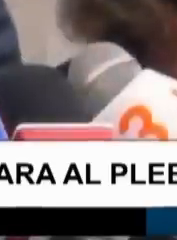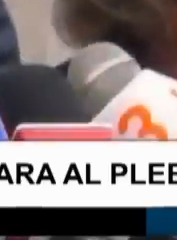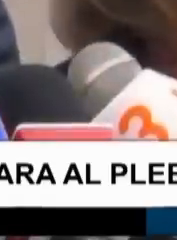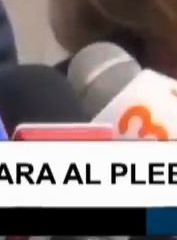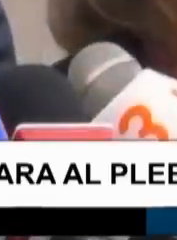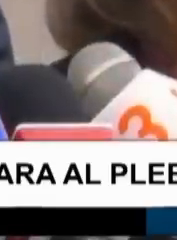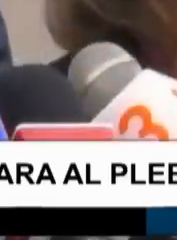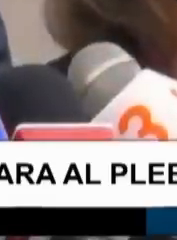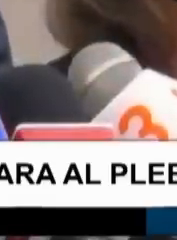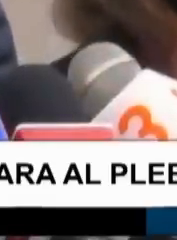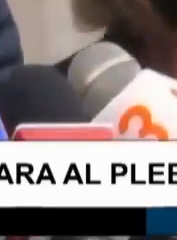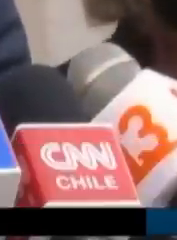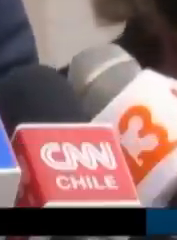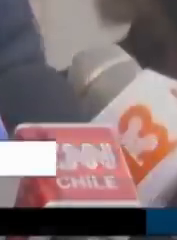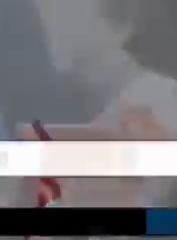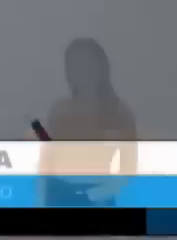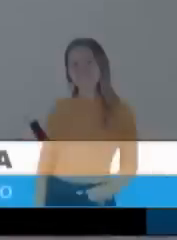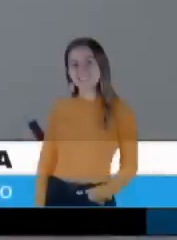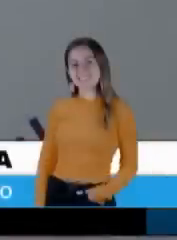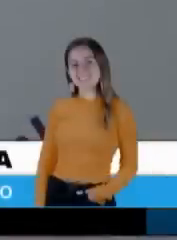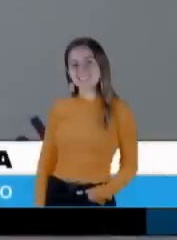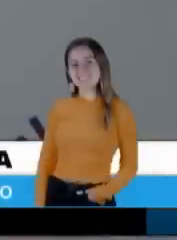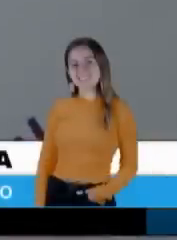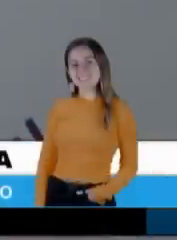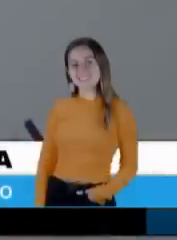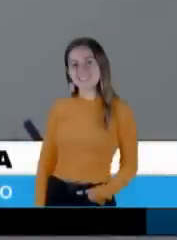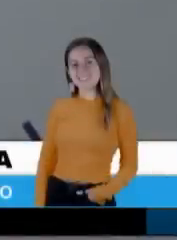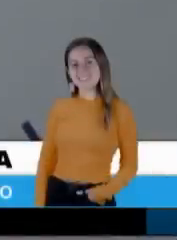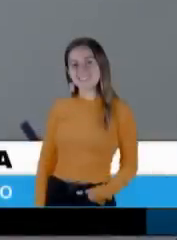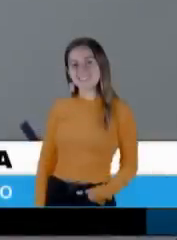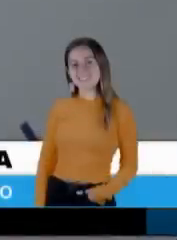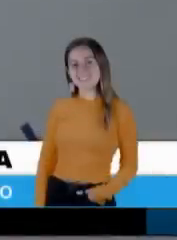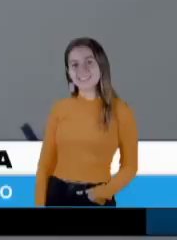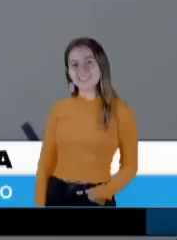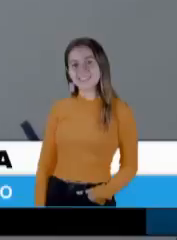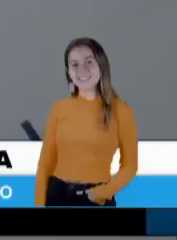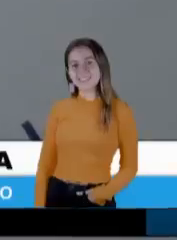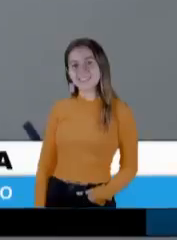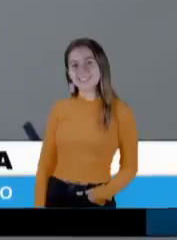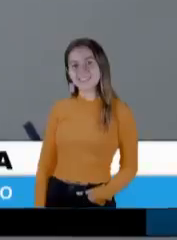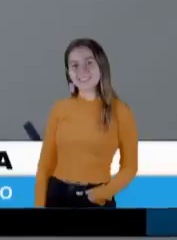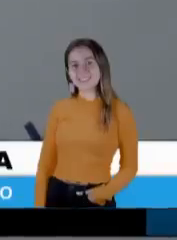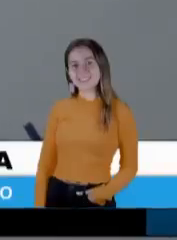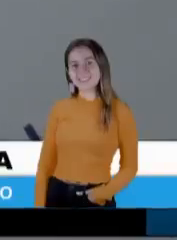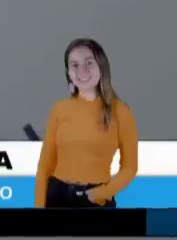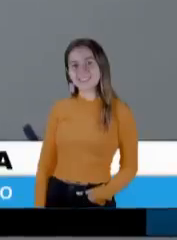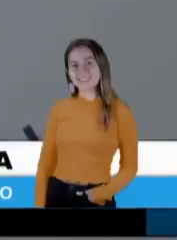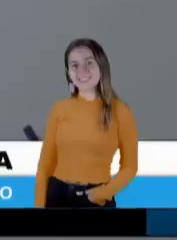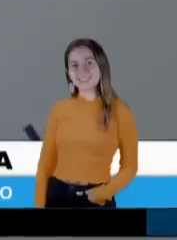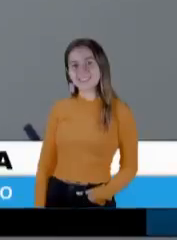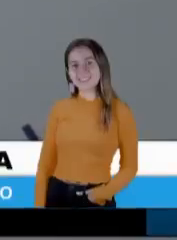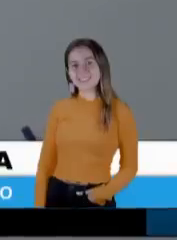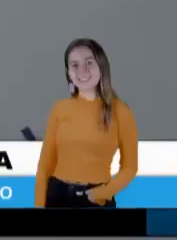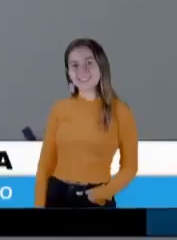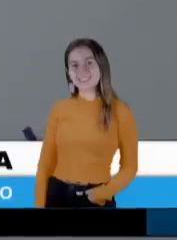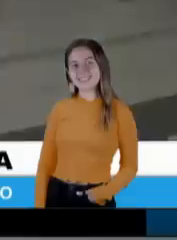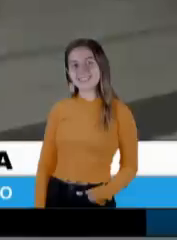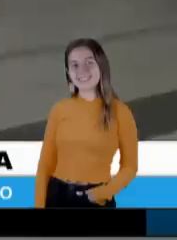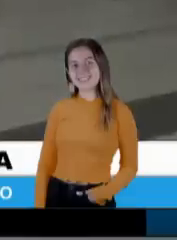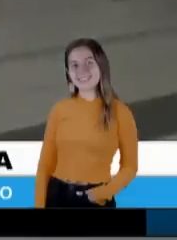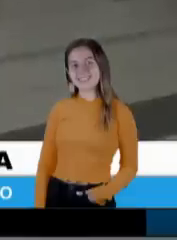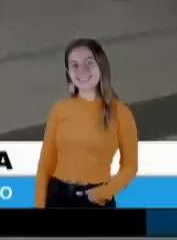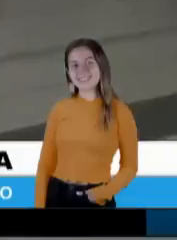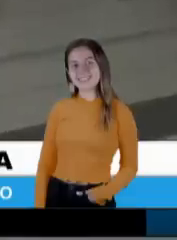dijo ayer en la Cámara de Diputados. Él dijo, a mi parecer, hablo por él, esta Junta Nacional está hecha para